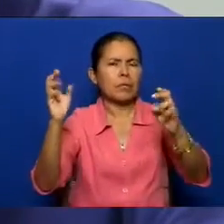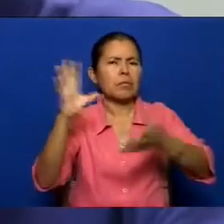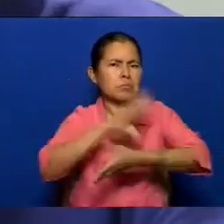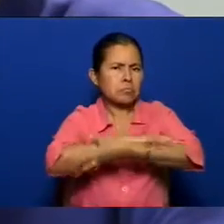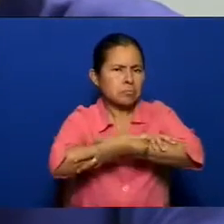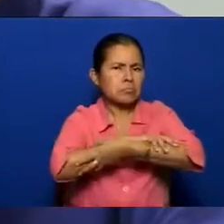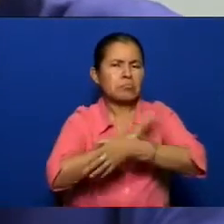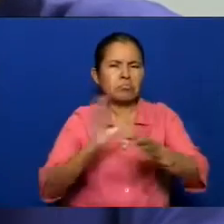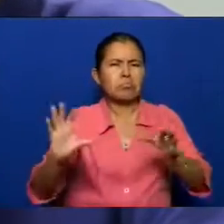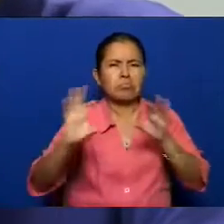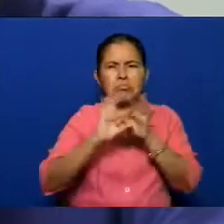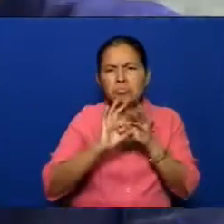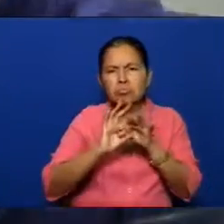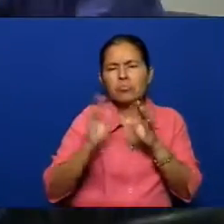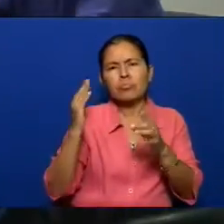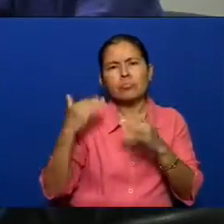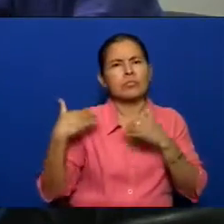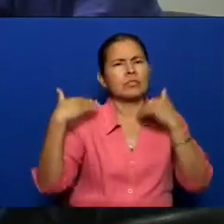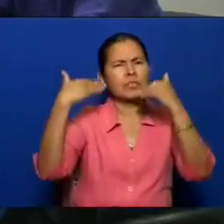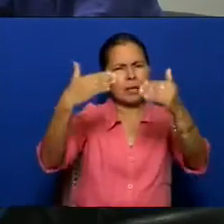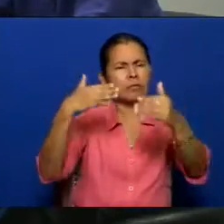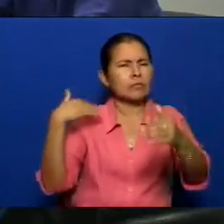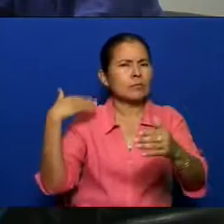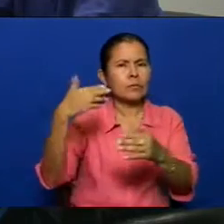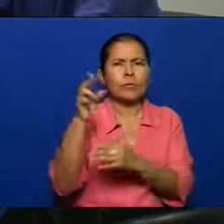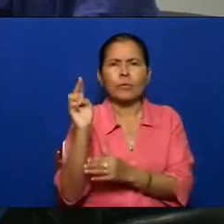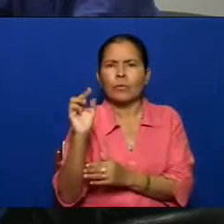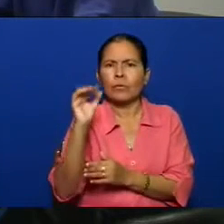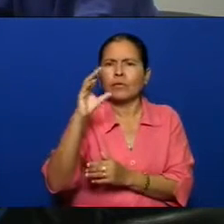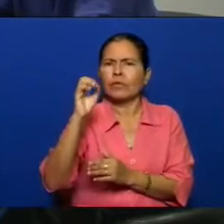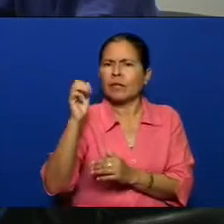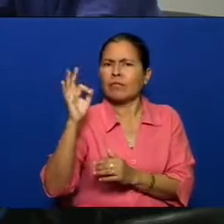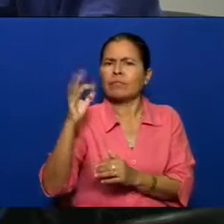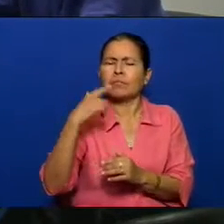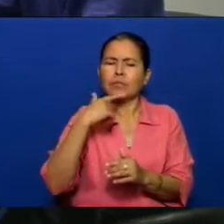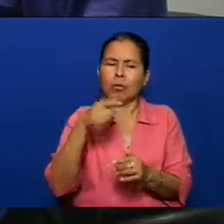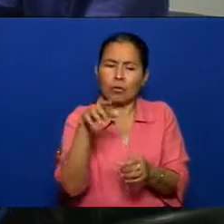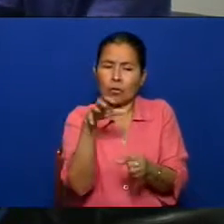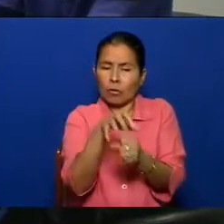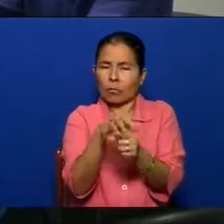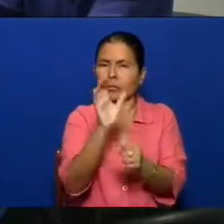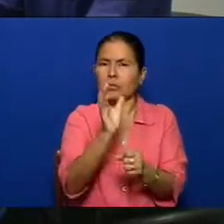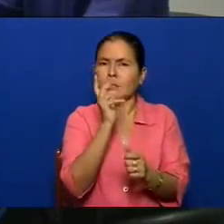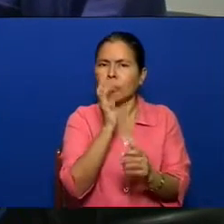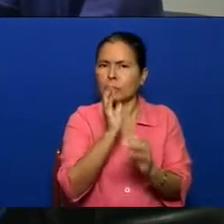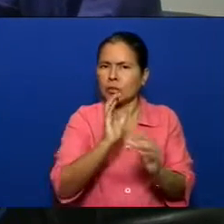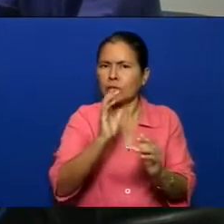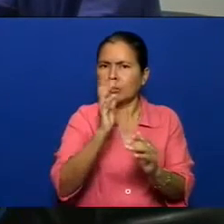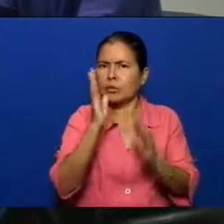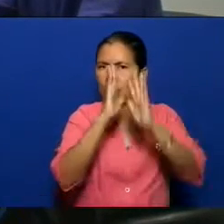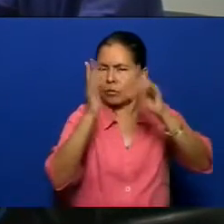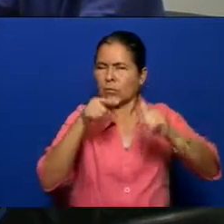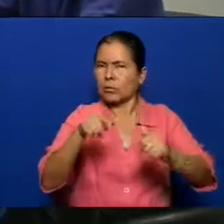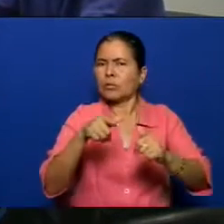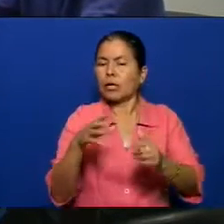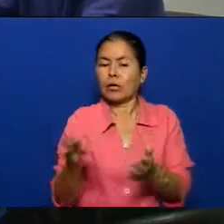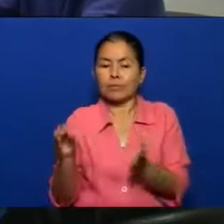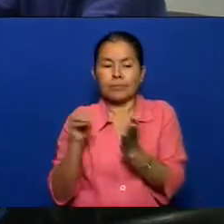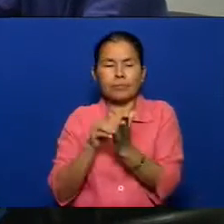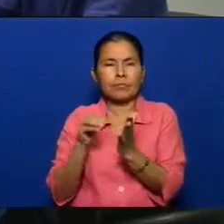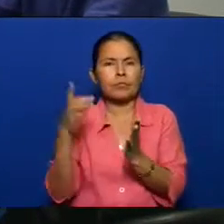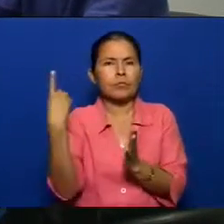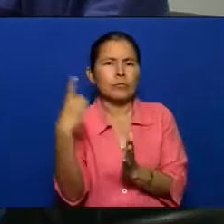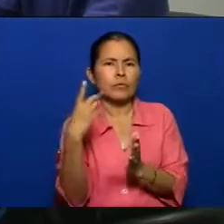con UNICEF. Es un gran desafío, porque no solamente es que la Comisión de la Mujer y la Niñez incorpore los